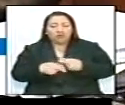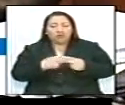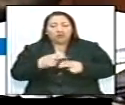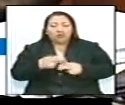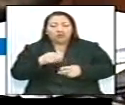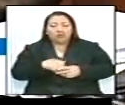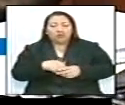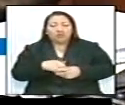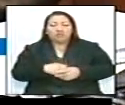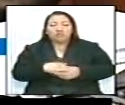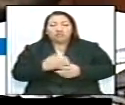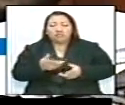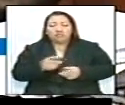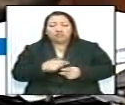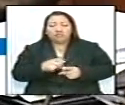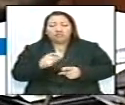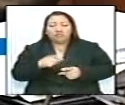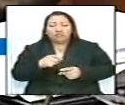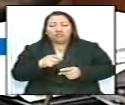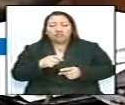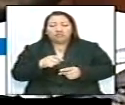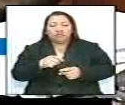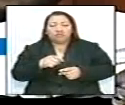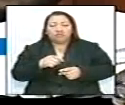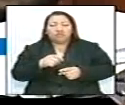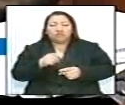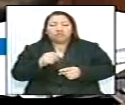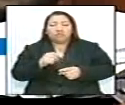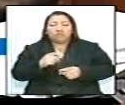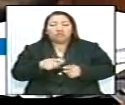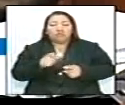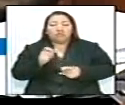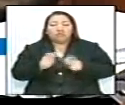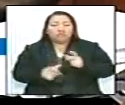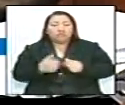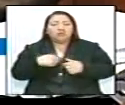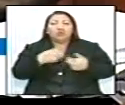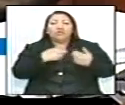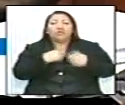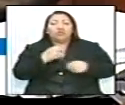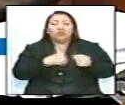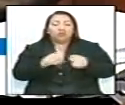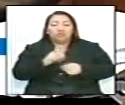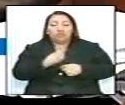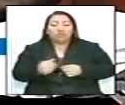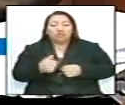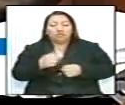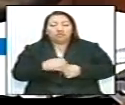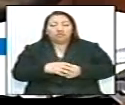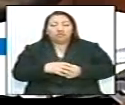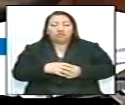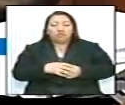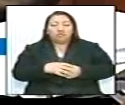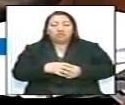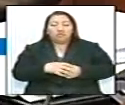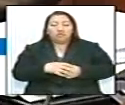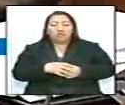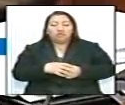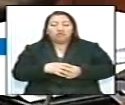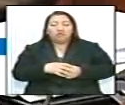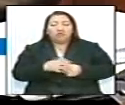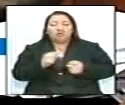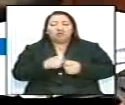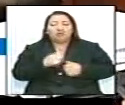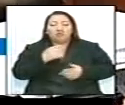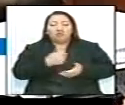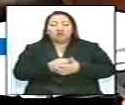de Elecciones. Pero necesitamos el apoyo de los organismos, de sus jefes, de sus cabezas, que